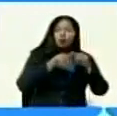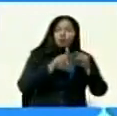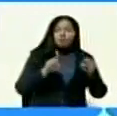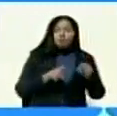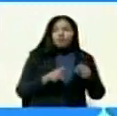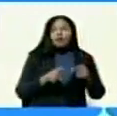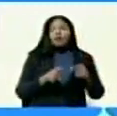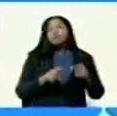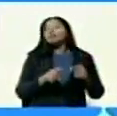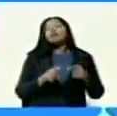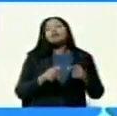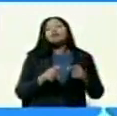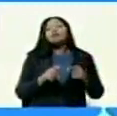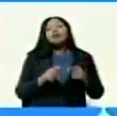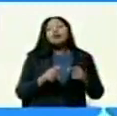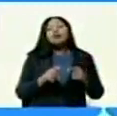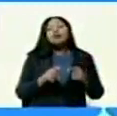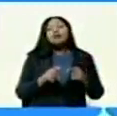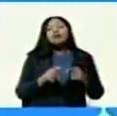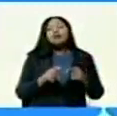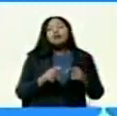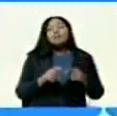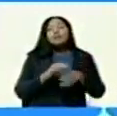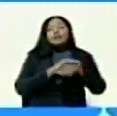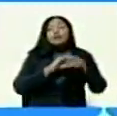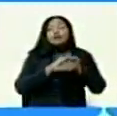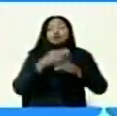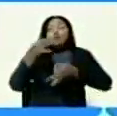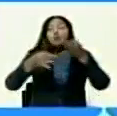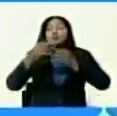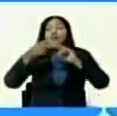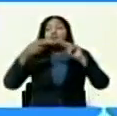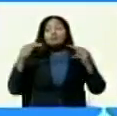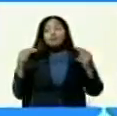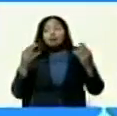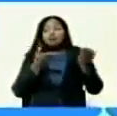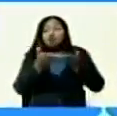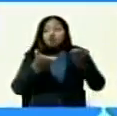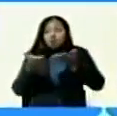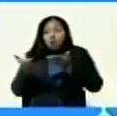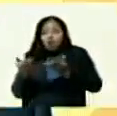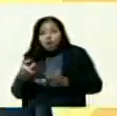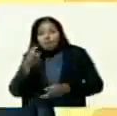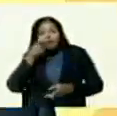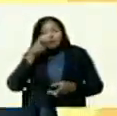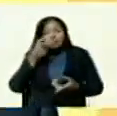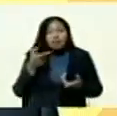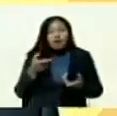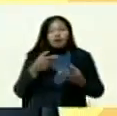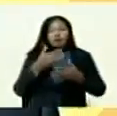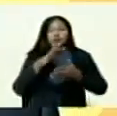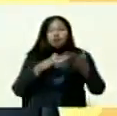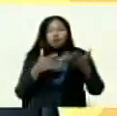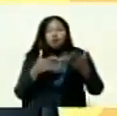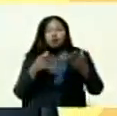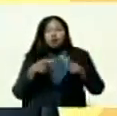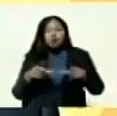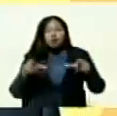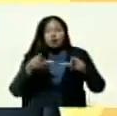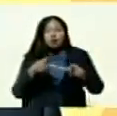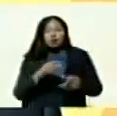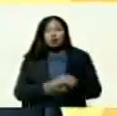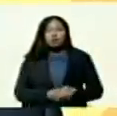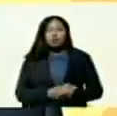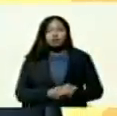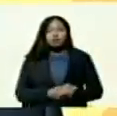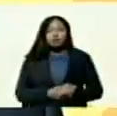para Interior y Justicia, bueno, garantizar todos los protocolos de seguridad de las agencias, las instalaciones. De